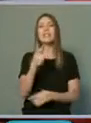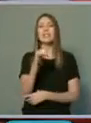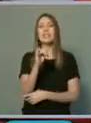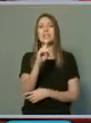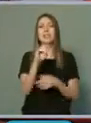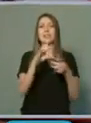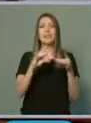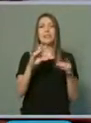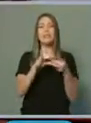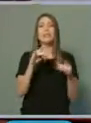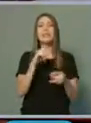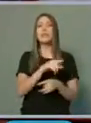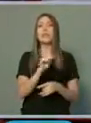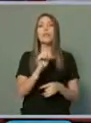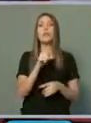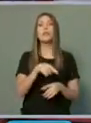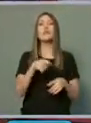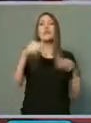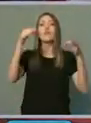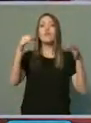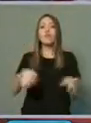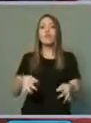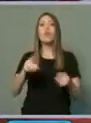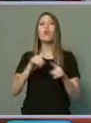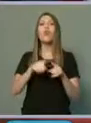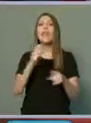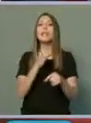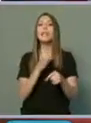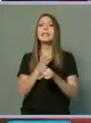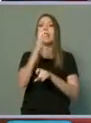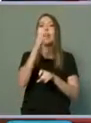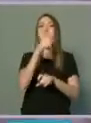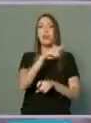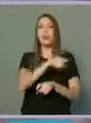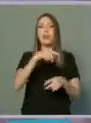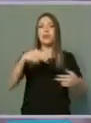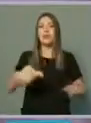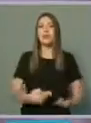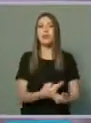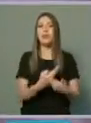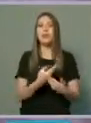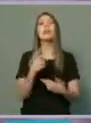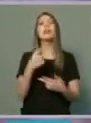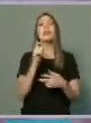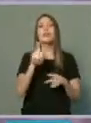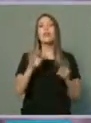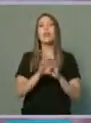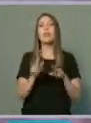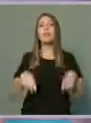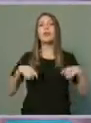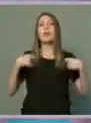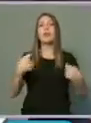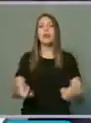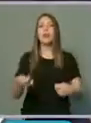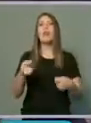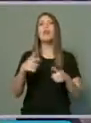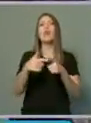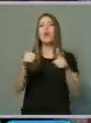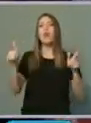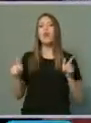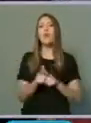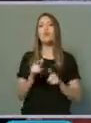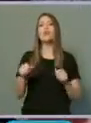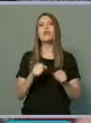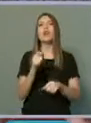el aspecto legal es la pertenencia a un Estado, que a su vez tiene que ver con una identidad en relación a un grupo social